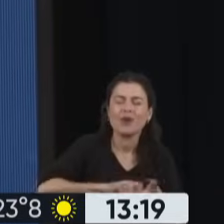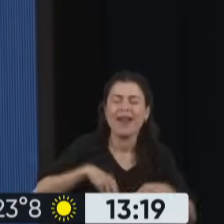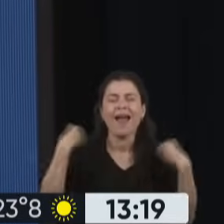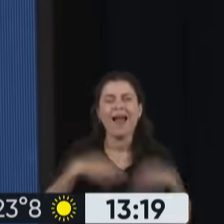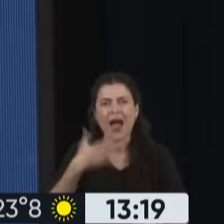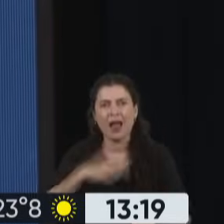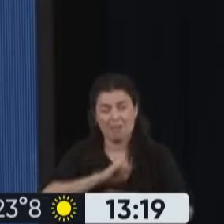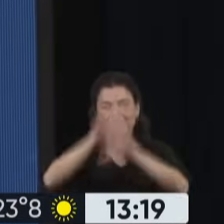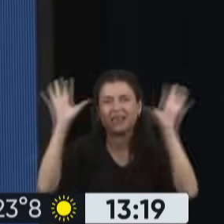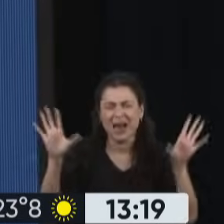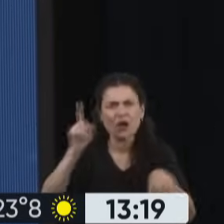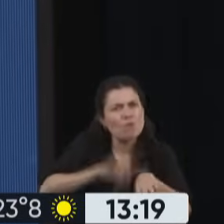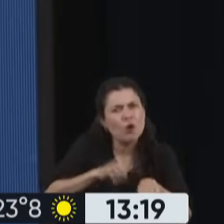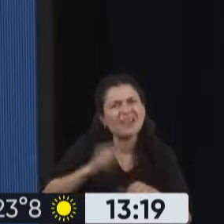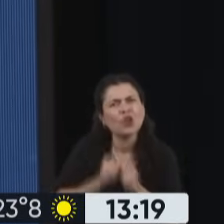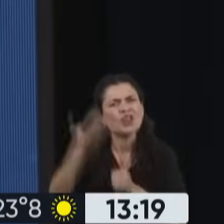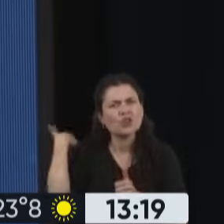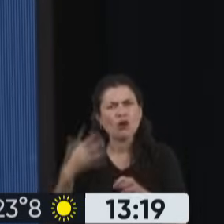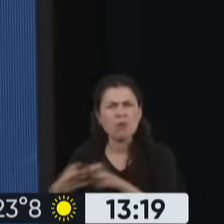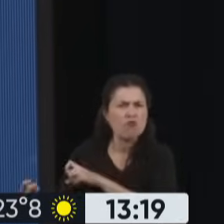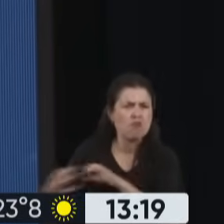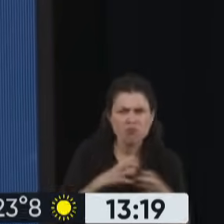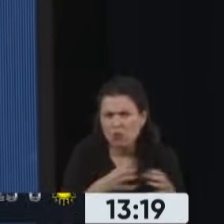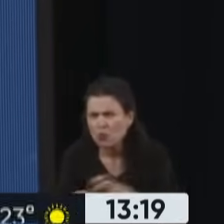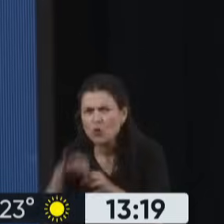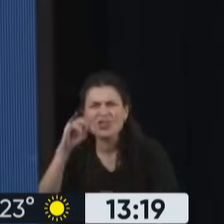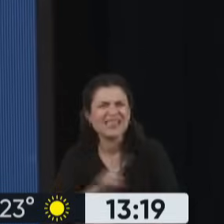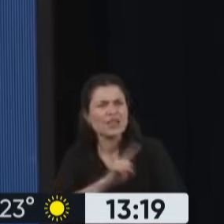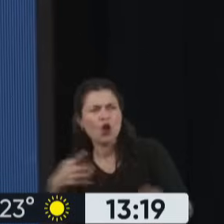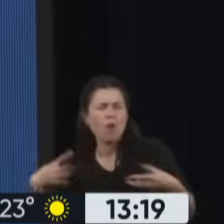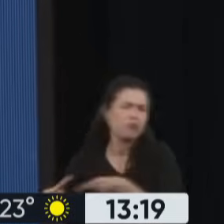muy fuerte debate durante todo lo que es la